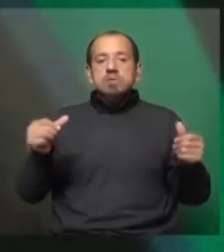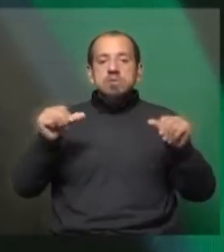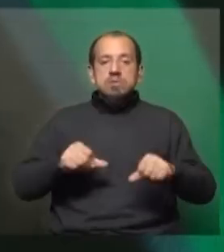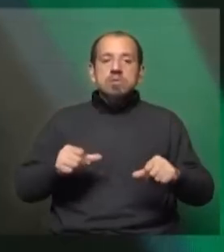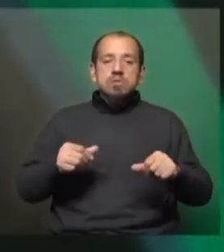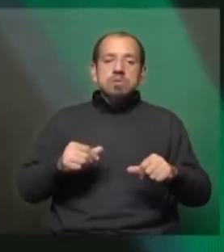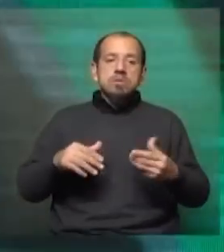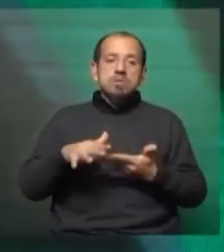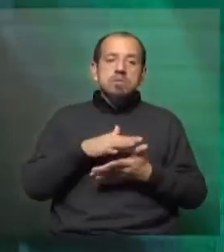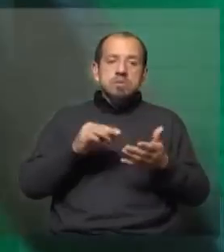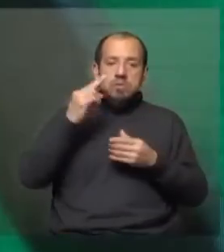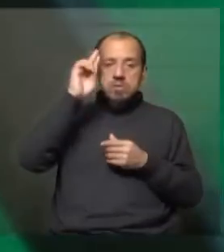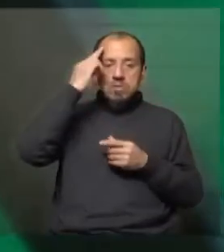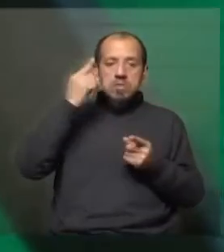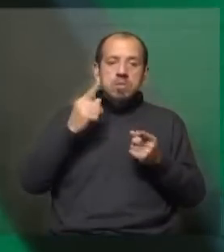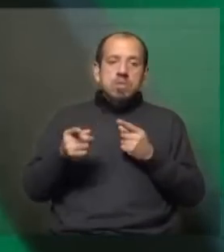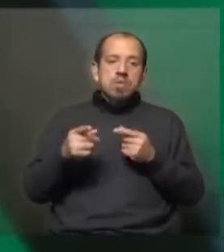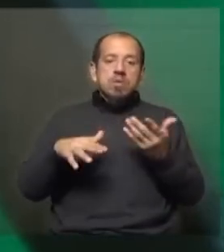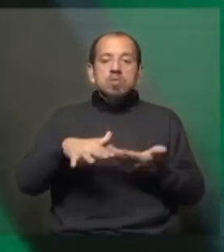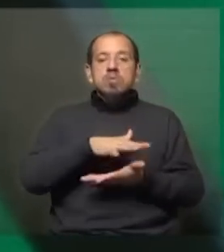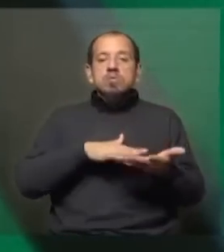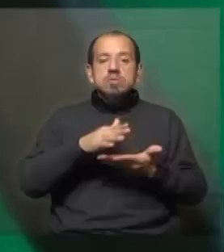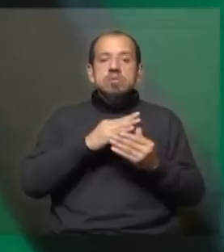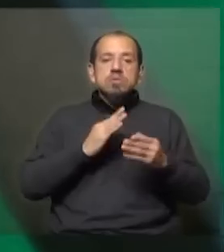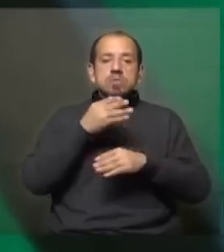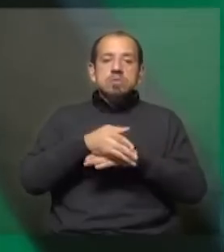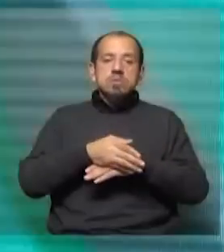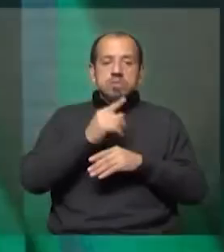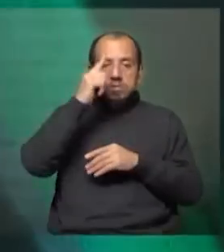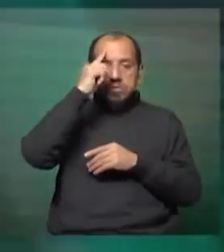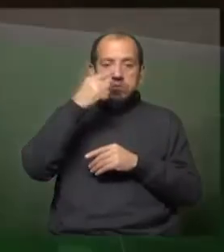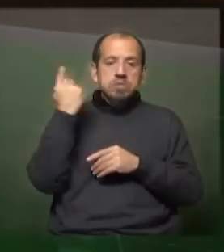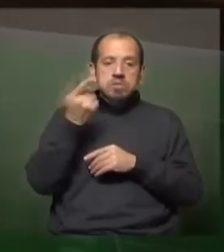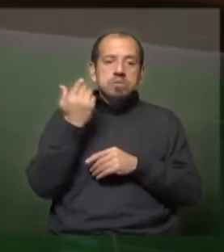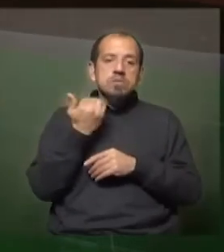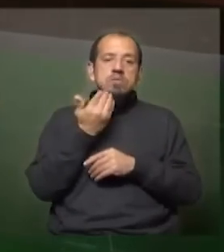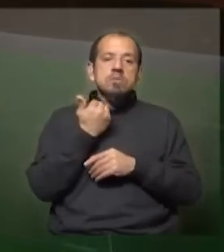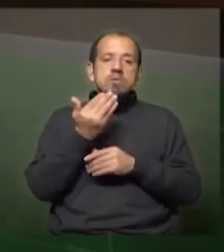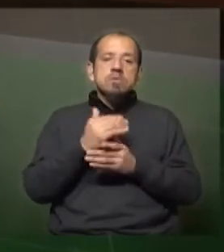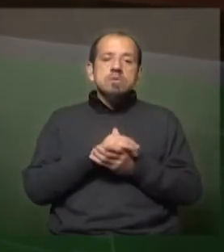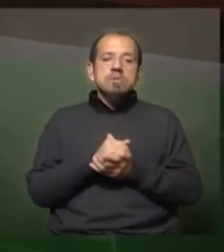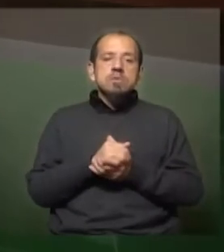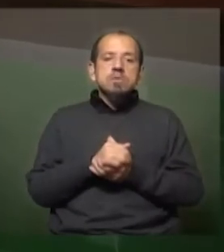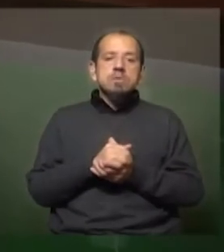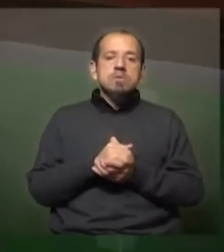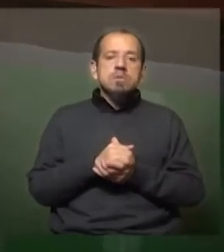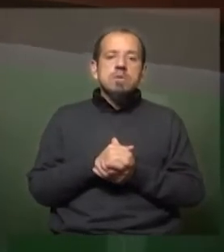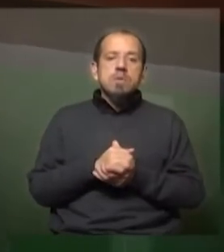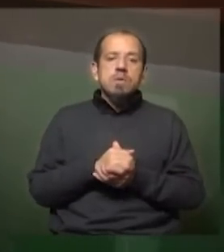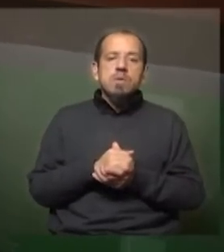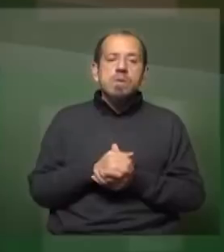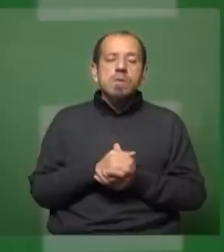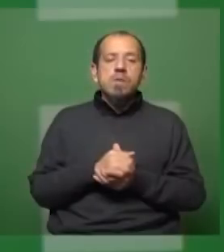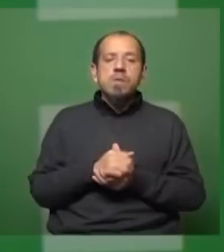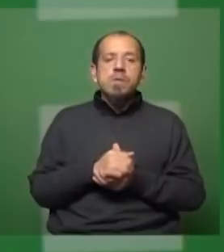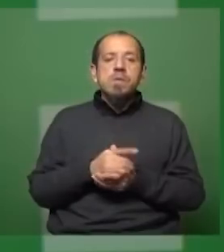la situación de Uruguay hoy por lo menos en el contexto de inserción internacional es incierta Sí yo creo que sí yo creo que lo que no hizo el